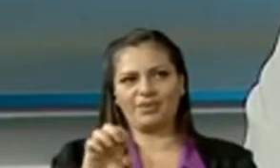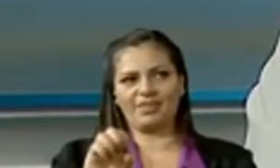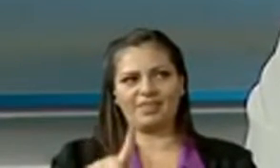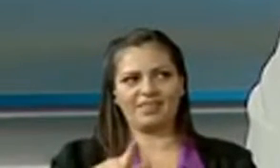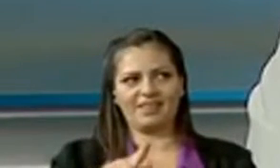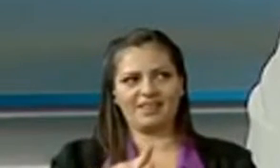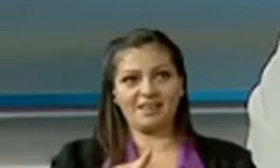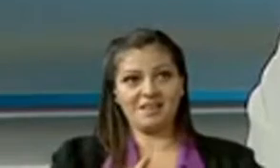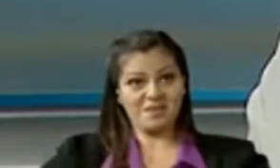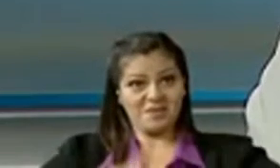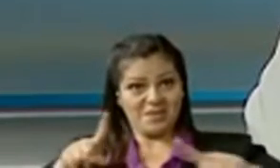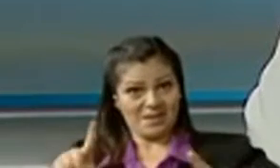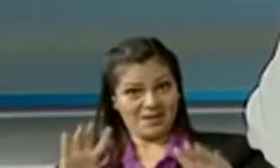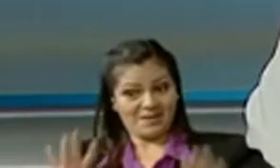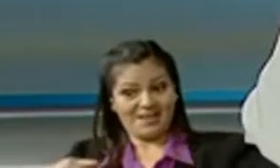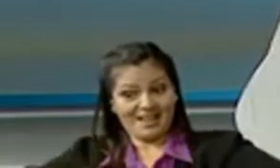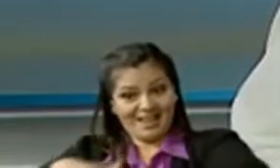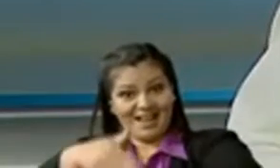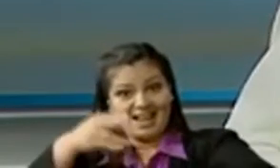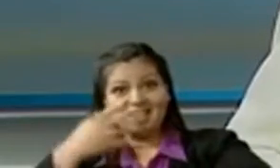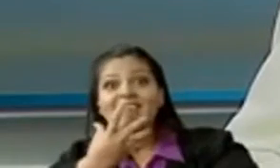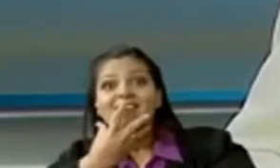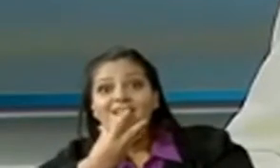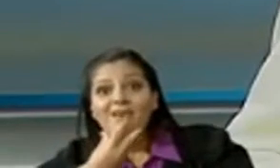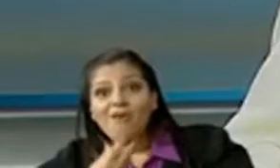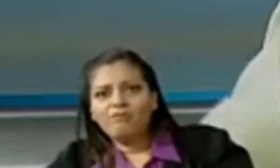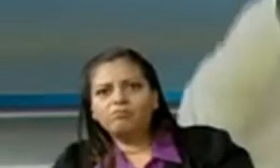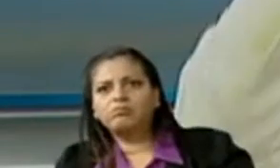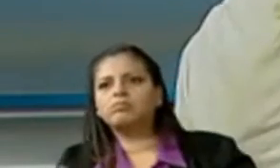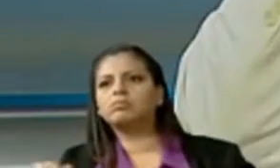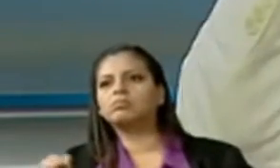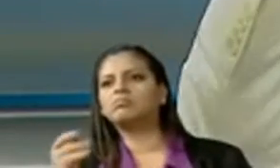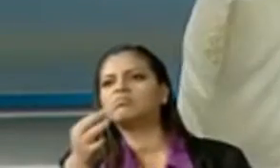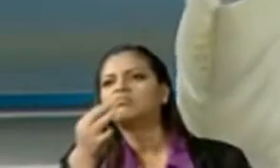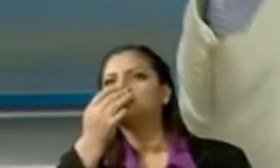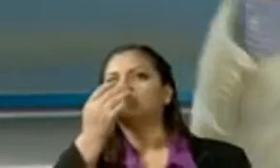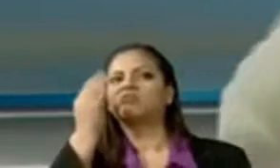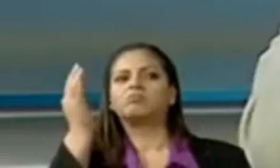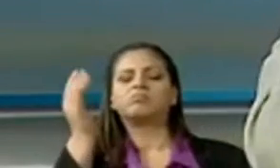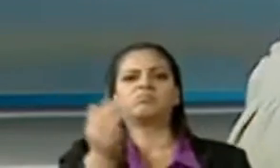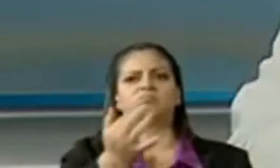de los olores. ¿Por qué? Ubíquense en la